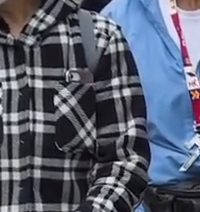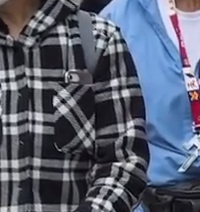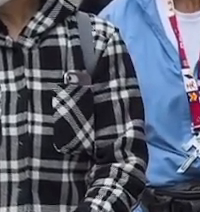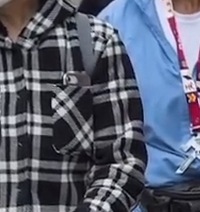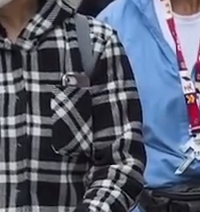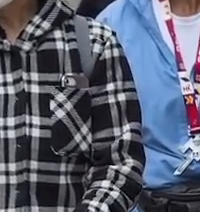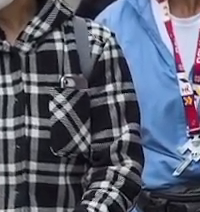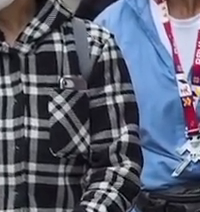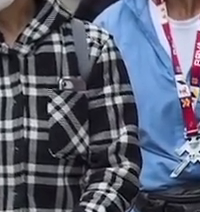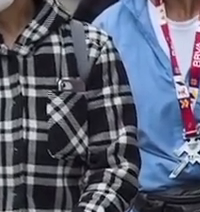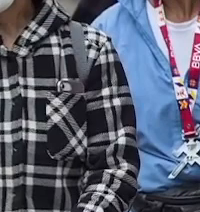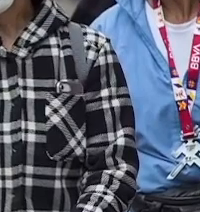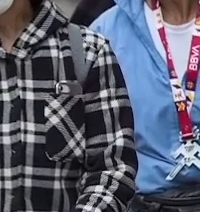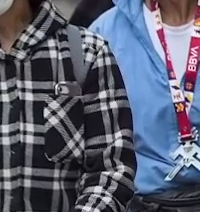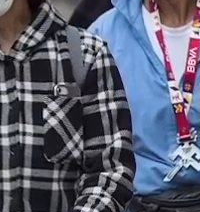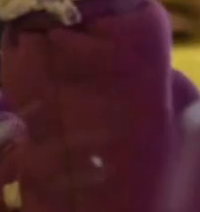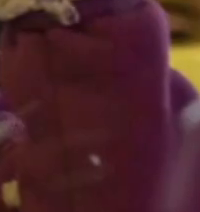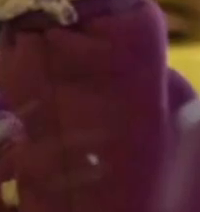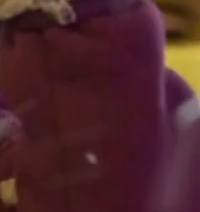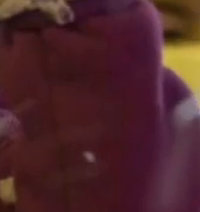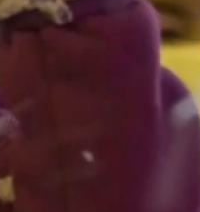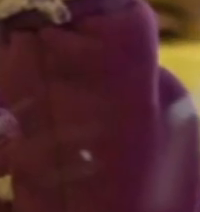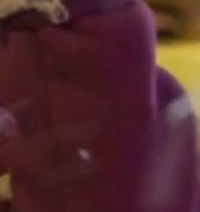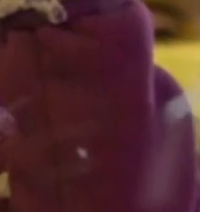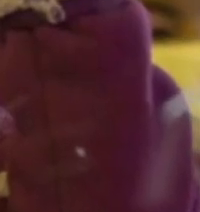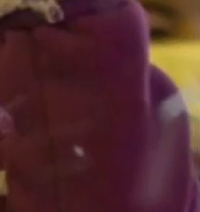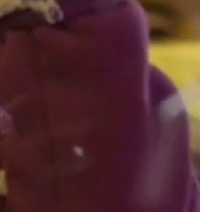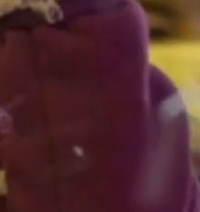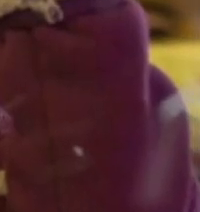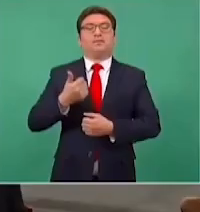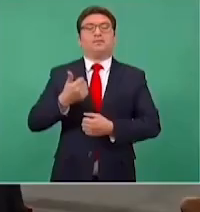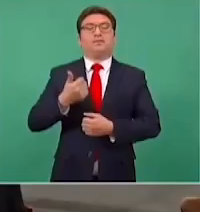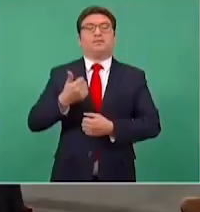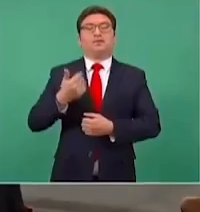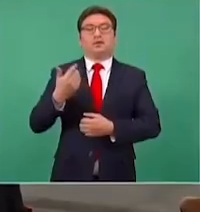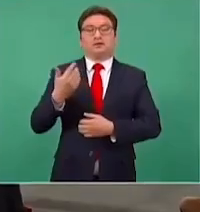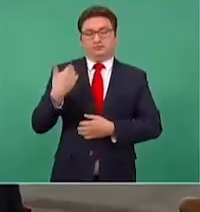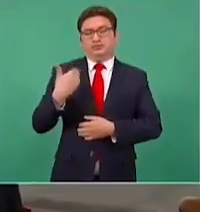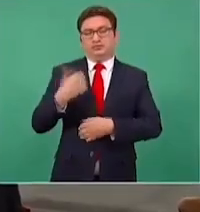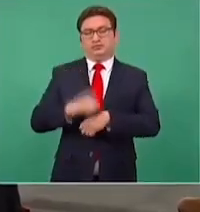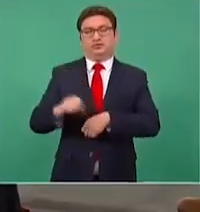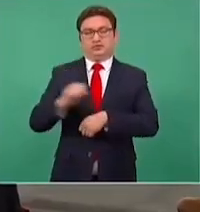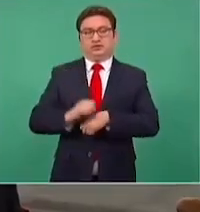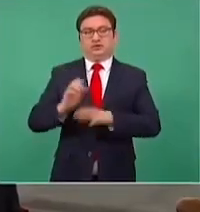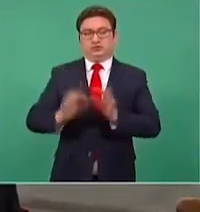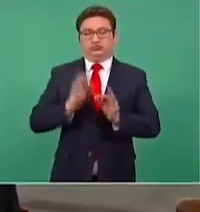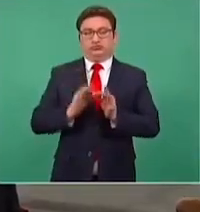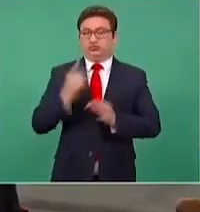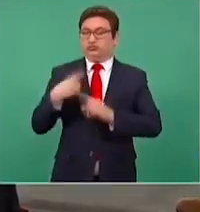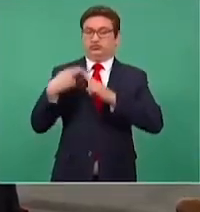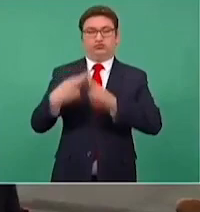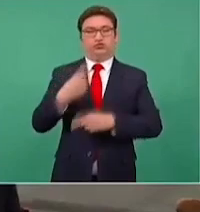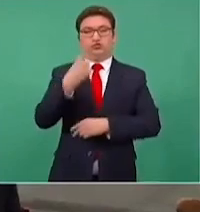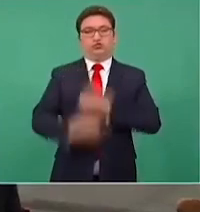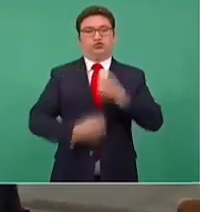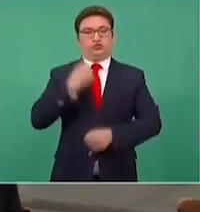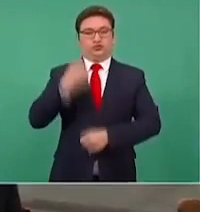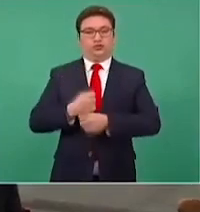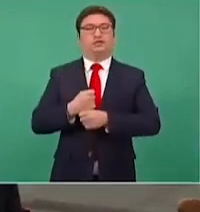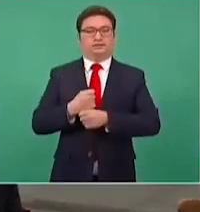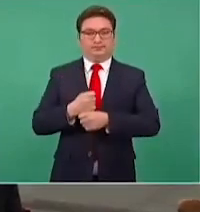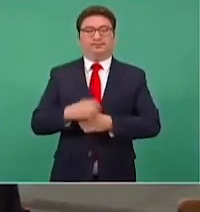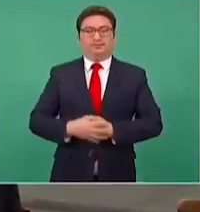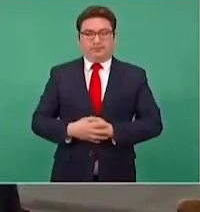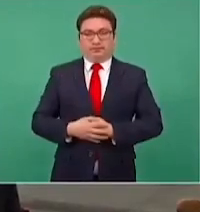Hugo López-Gatell que en el país se tienen confirmados 23 casos de Omicron repartidos en lo que es la Ciudad de México, Estado